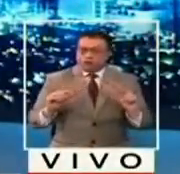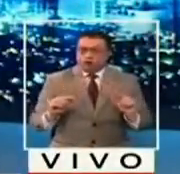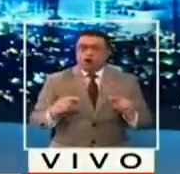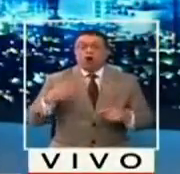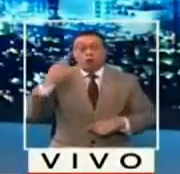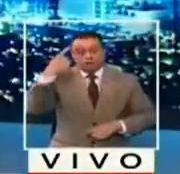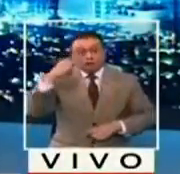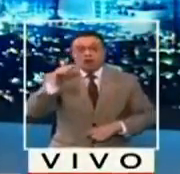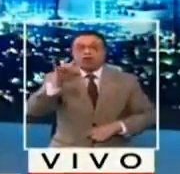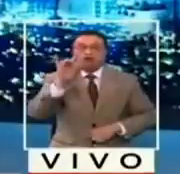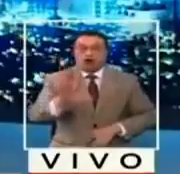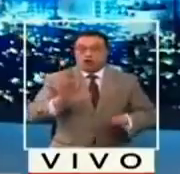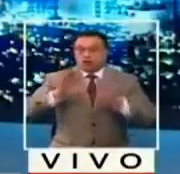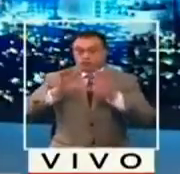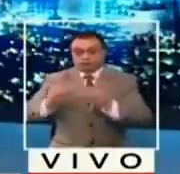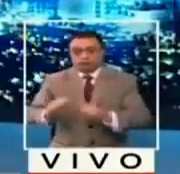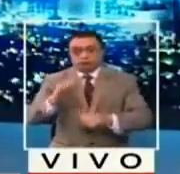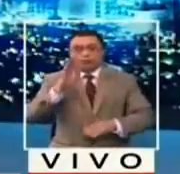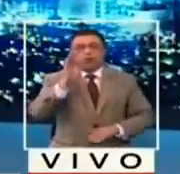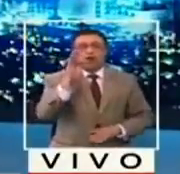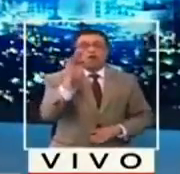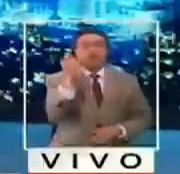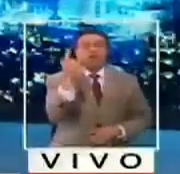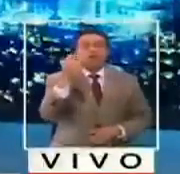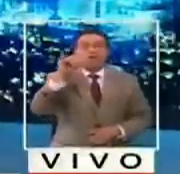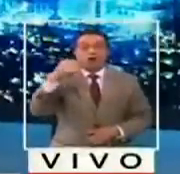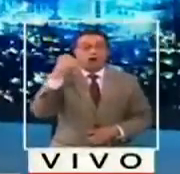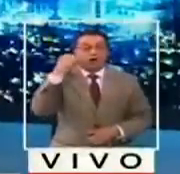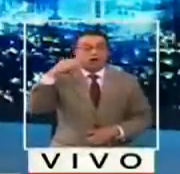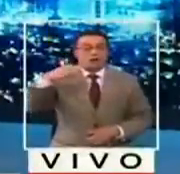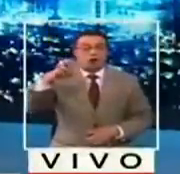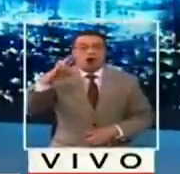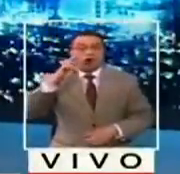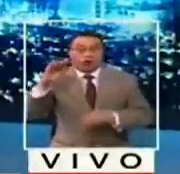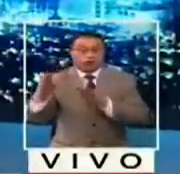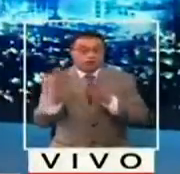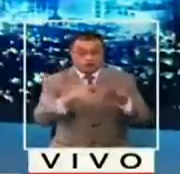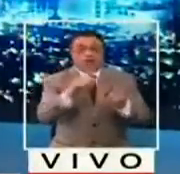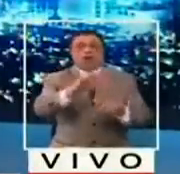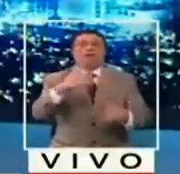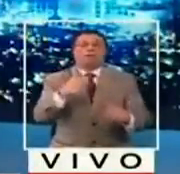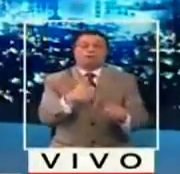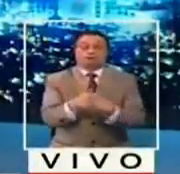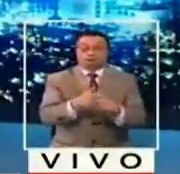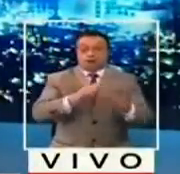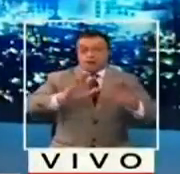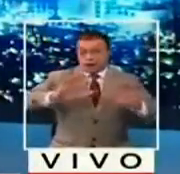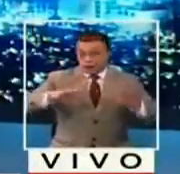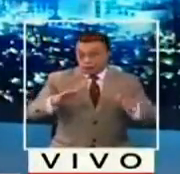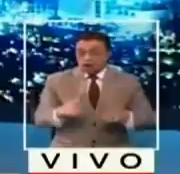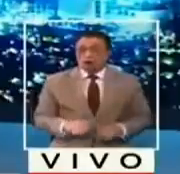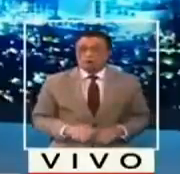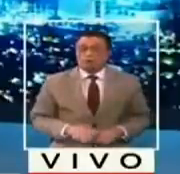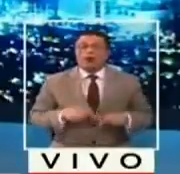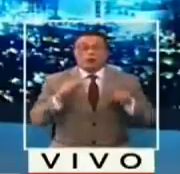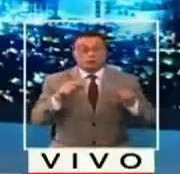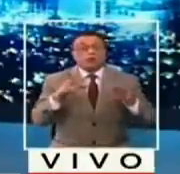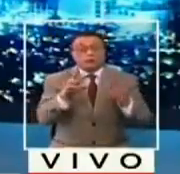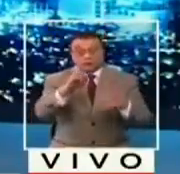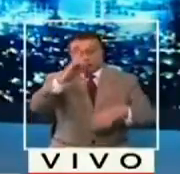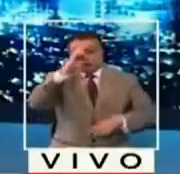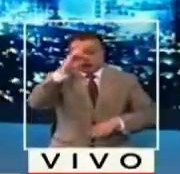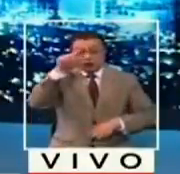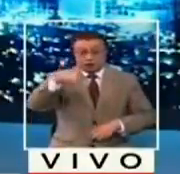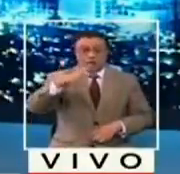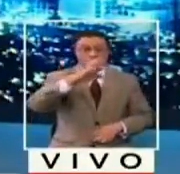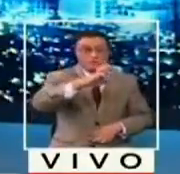queda sostenerse en el fujimorismo, que tal vez lo respalde, pero mientras le sea útil. Así, paradójicamente, Kuczynski